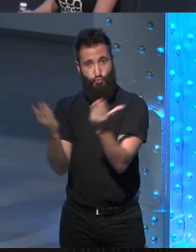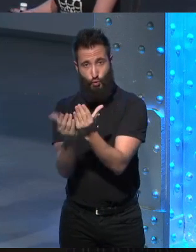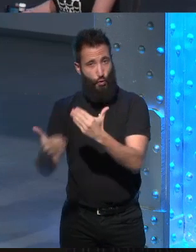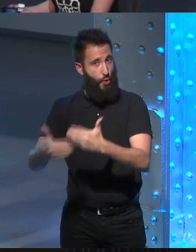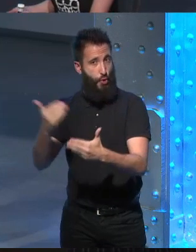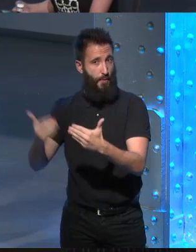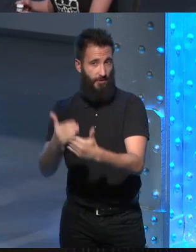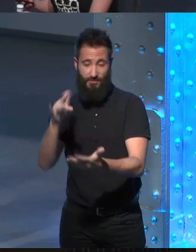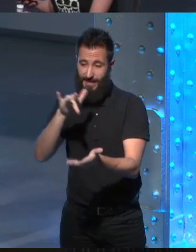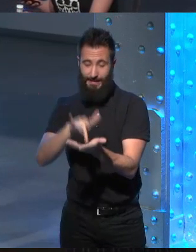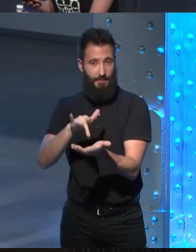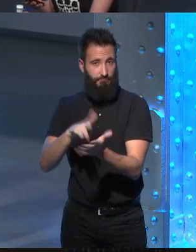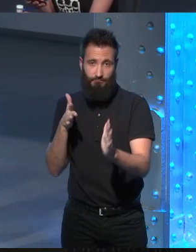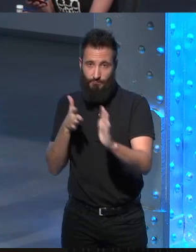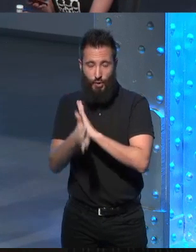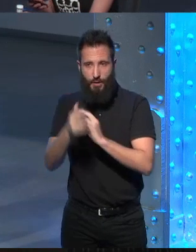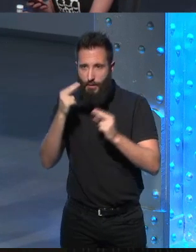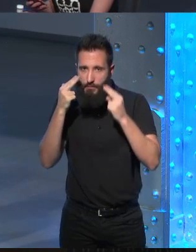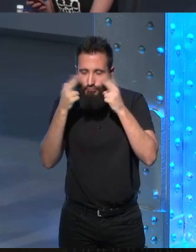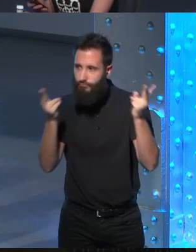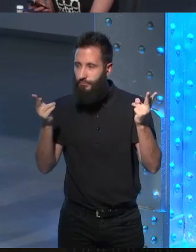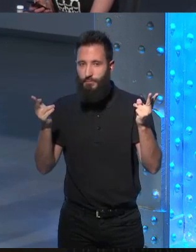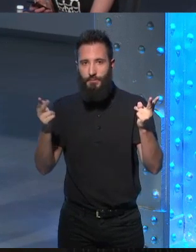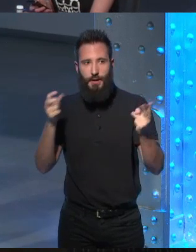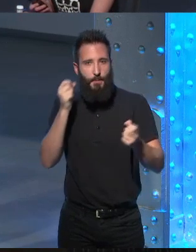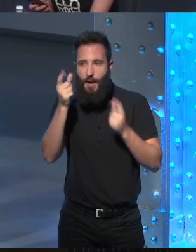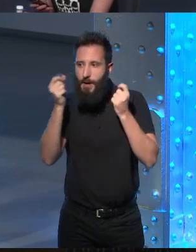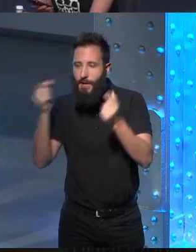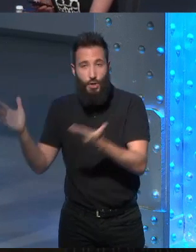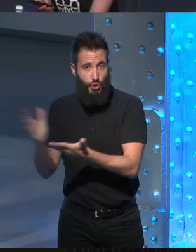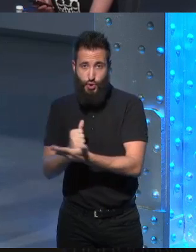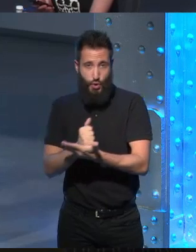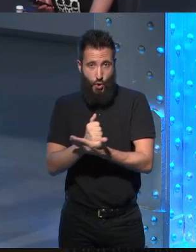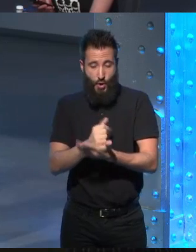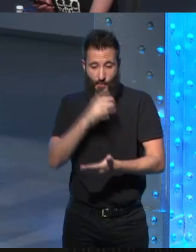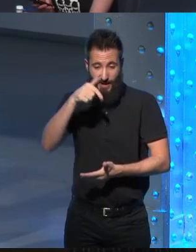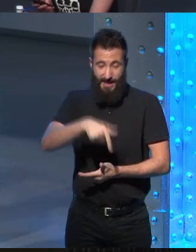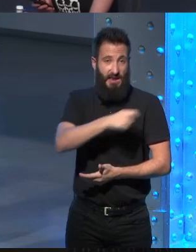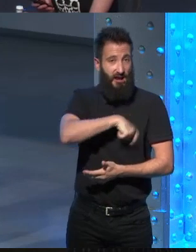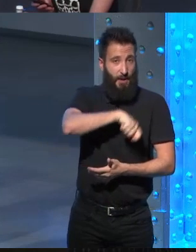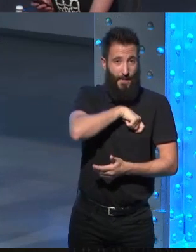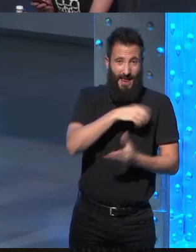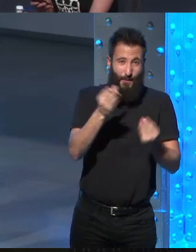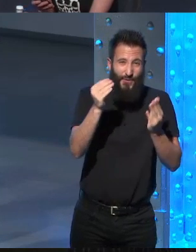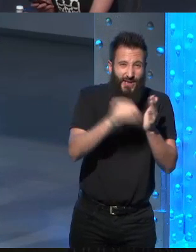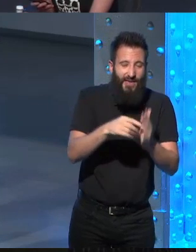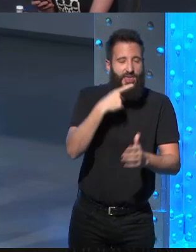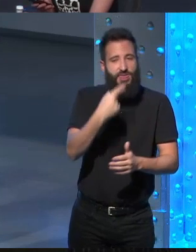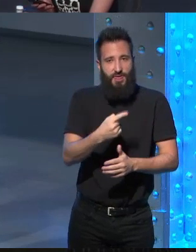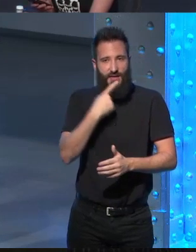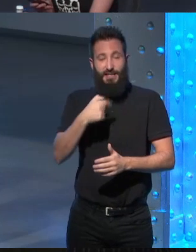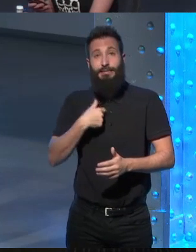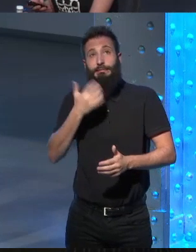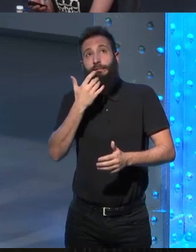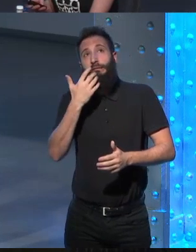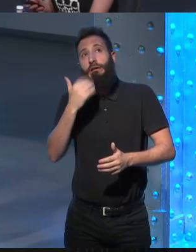sentido vas a ciegas y eso pues lleva unas incertidumbres, es decir, que en España se dice muchas veces, bueno, yo si tengo que hacer